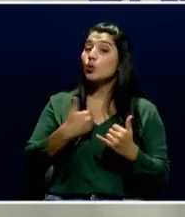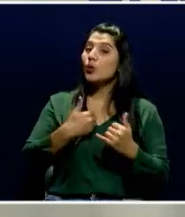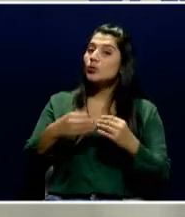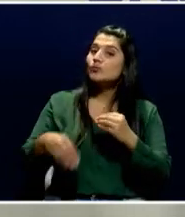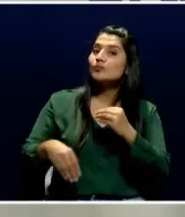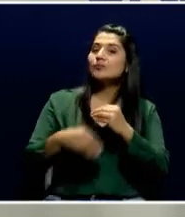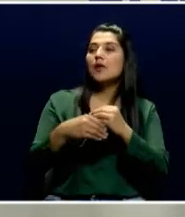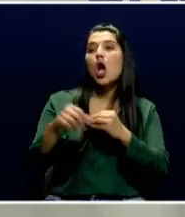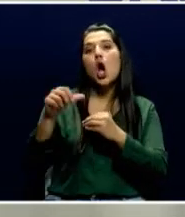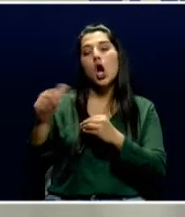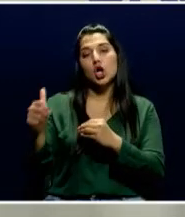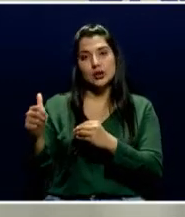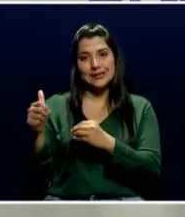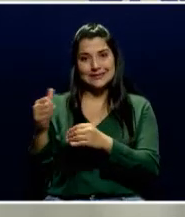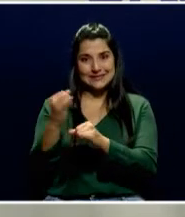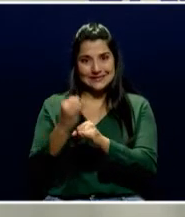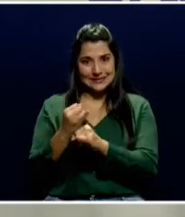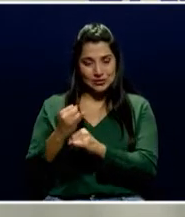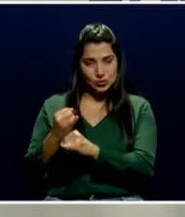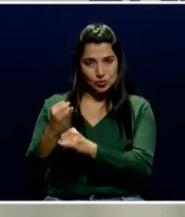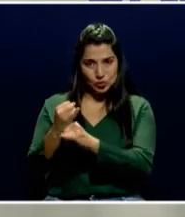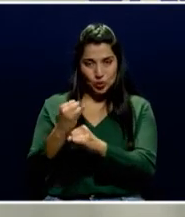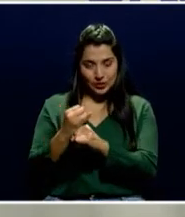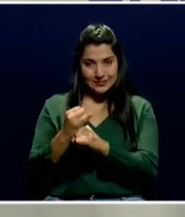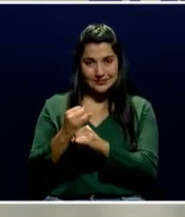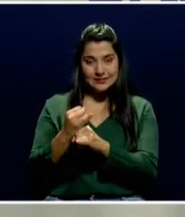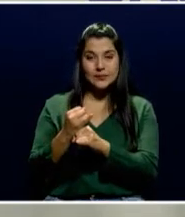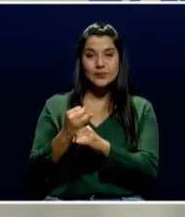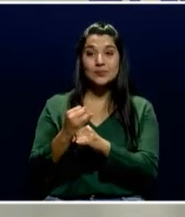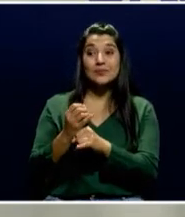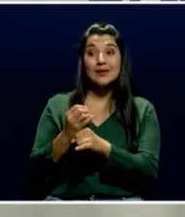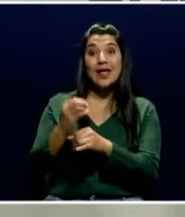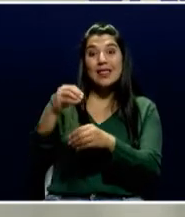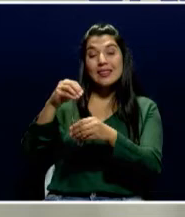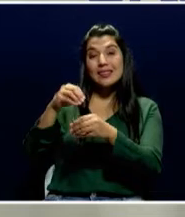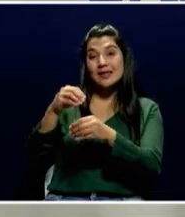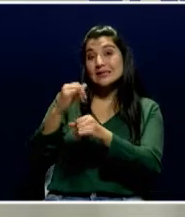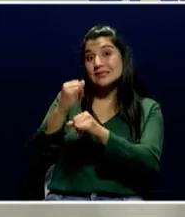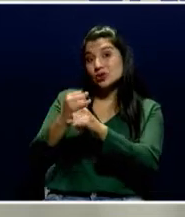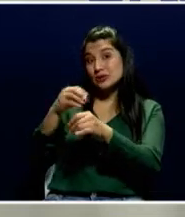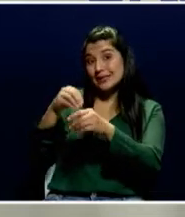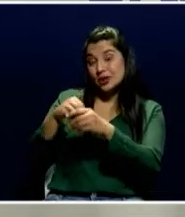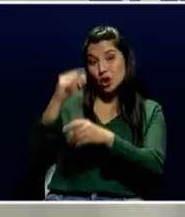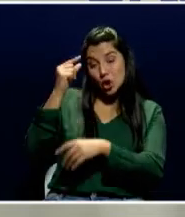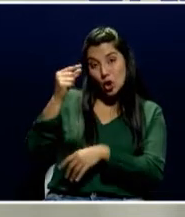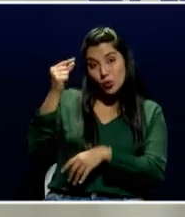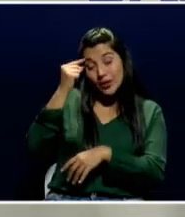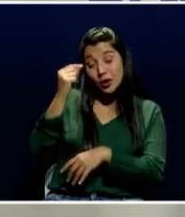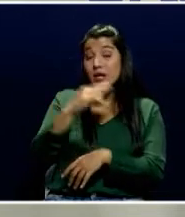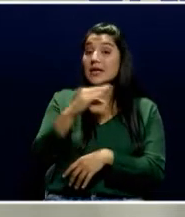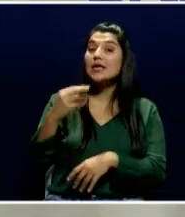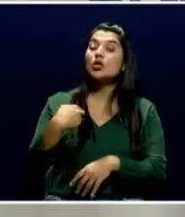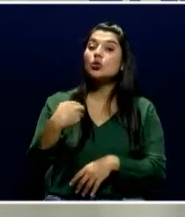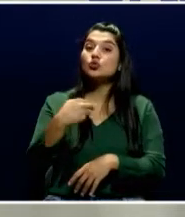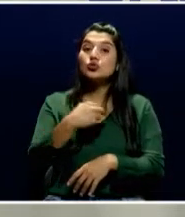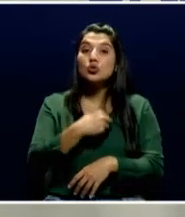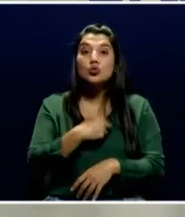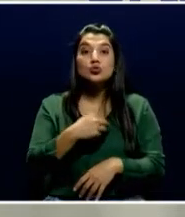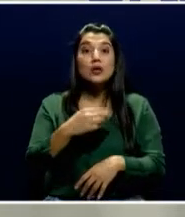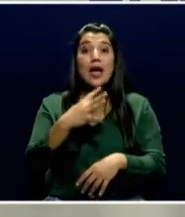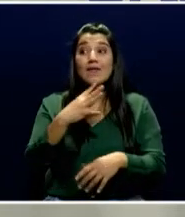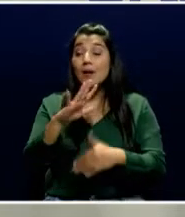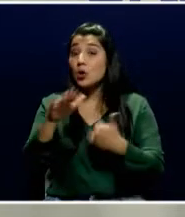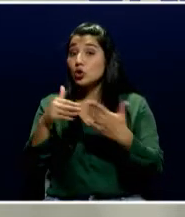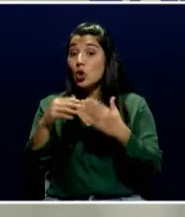otros actores de la estructura gubernamental, otros actores del Estado, y aquí estamos hablando de todos los poderes